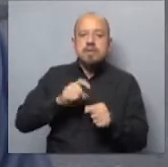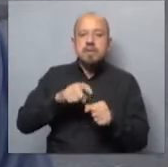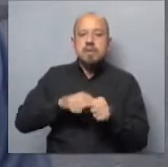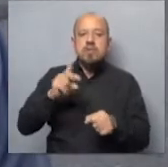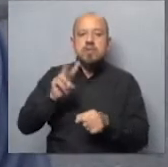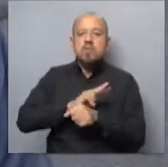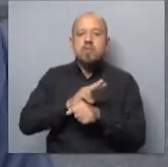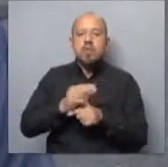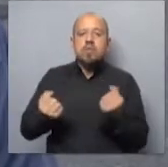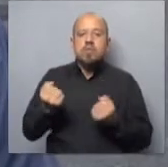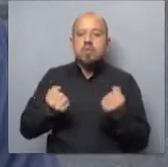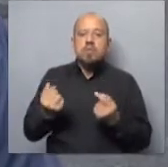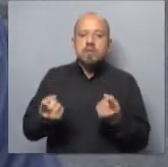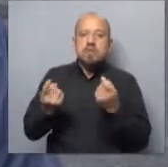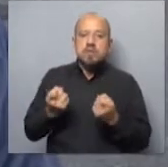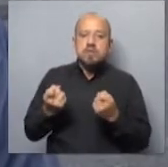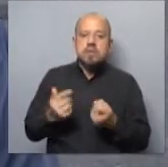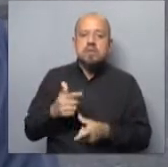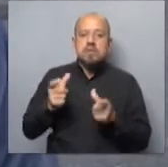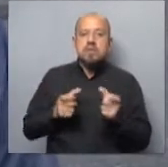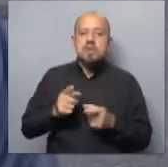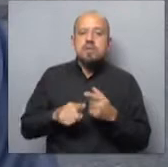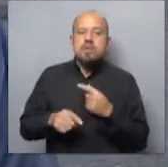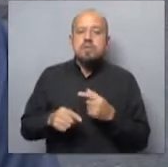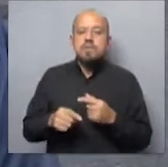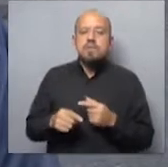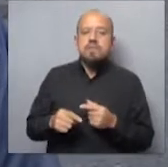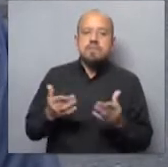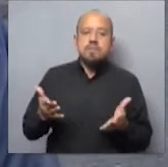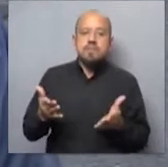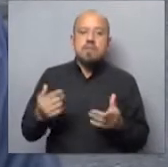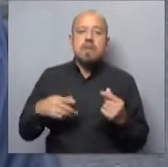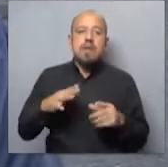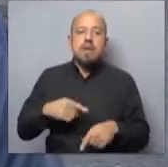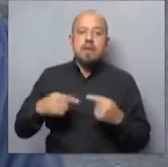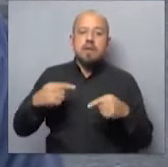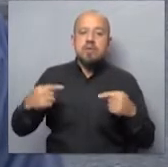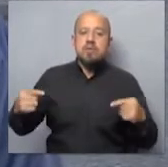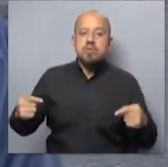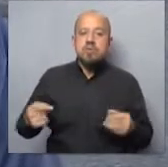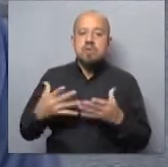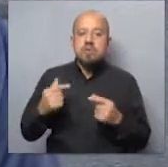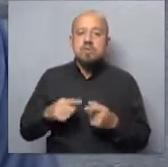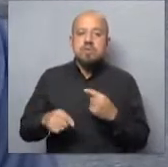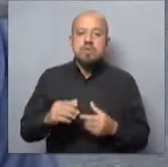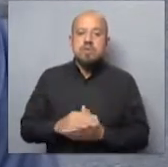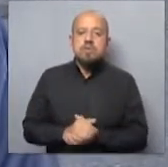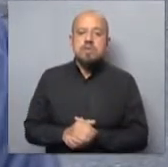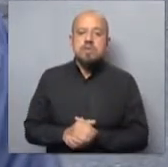cuidacoches, que necesitamos que la gente sepa y vea los problemas y las cosas que estamos queriendo obtener,